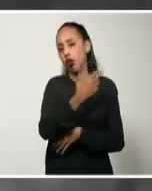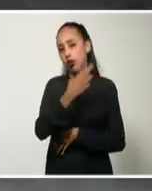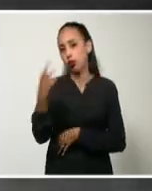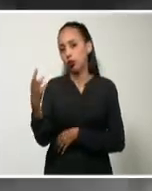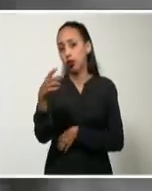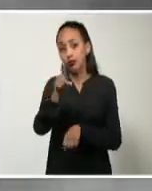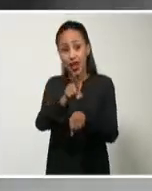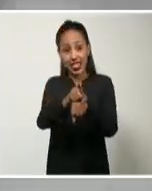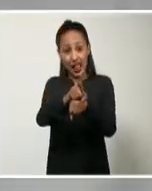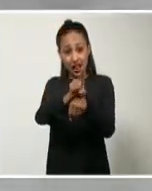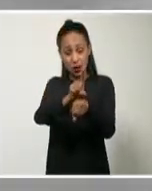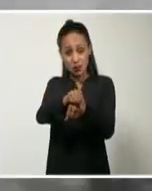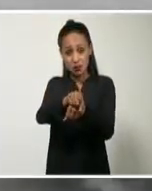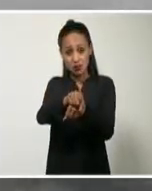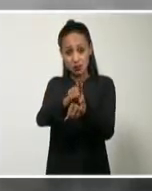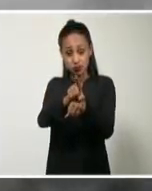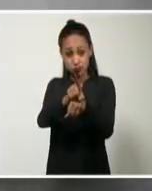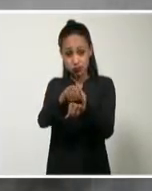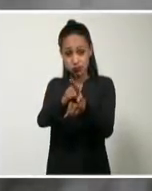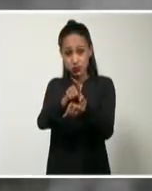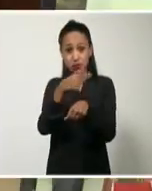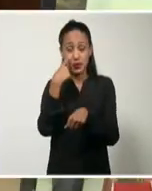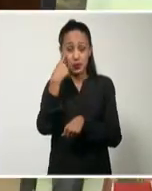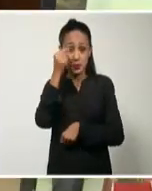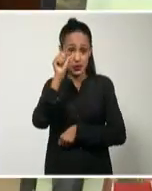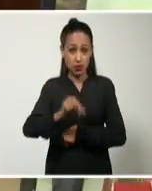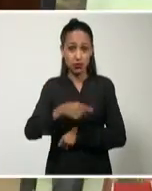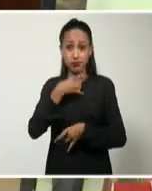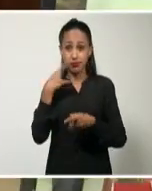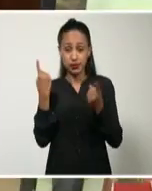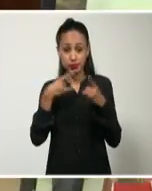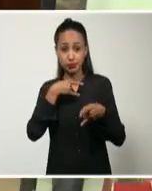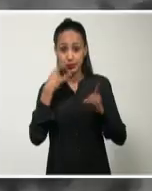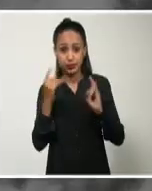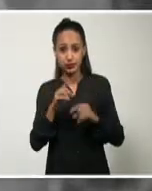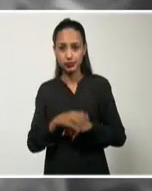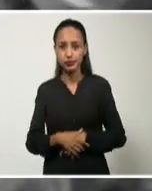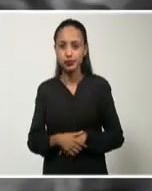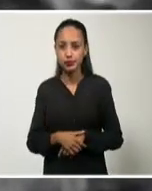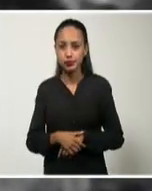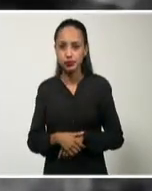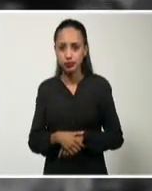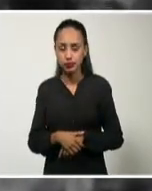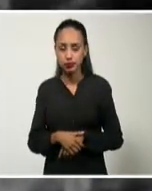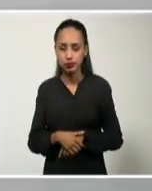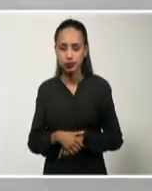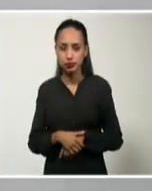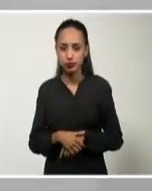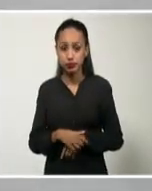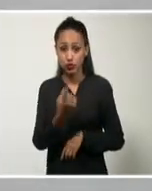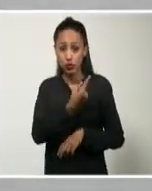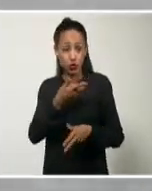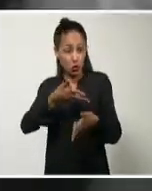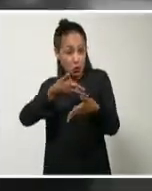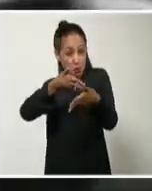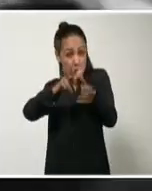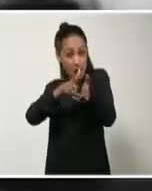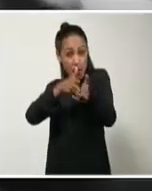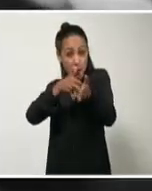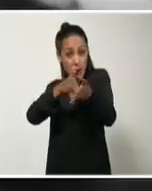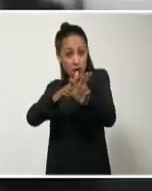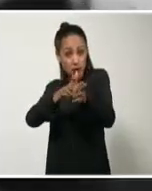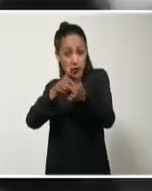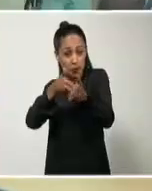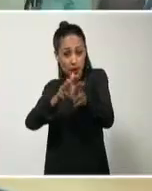con ametralladora les causa numerosas bajas. Era contra tanque emplazado con fuego de FAL y su